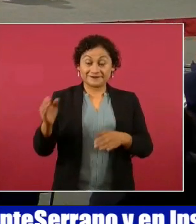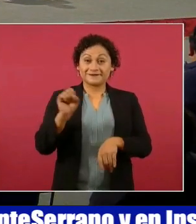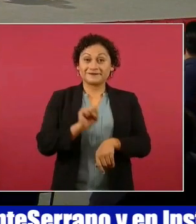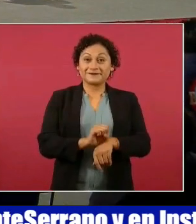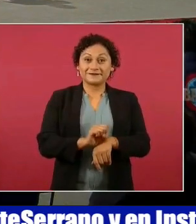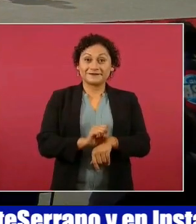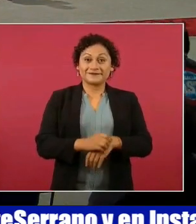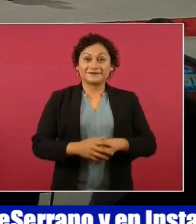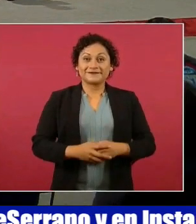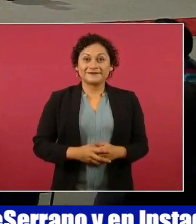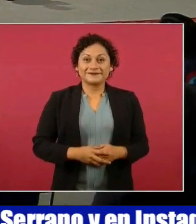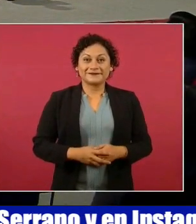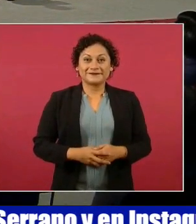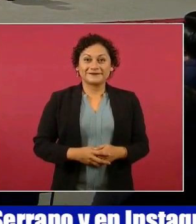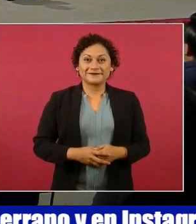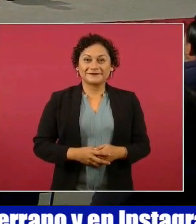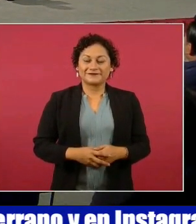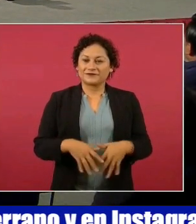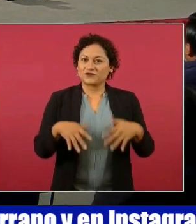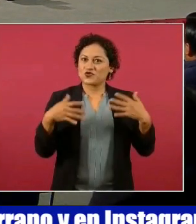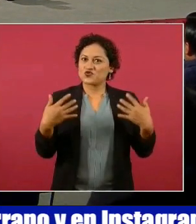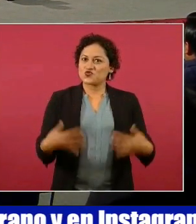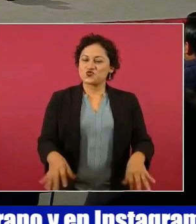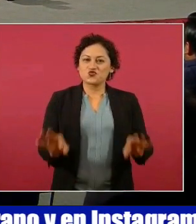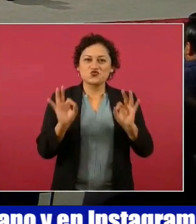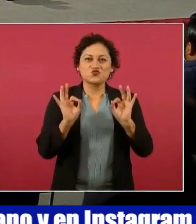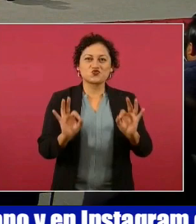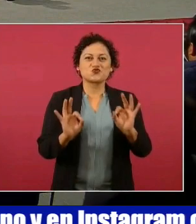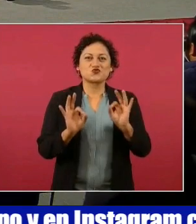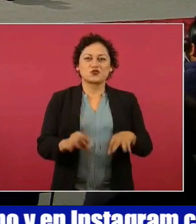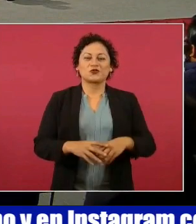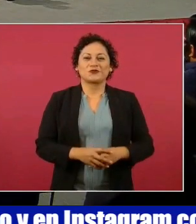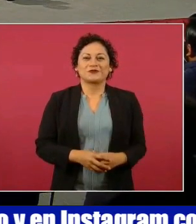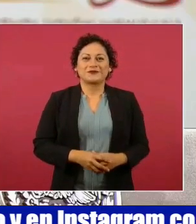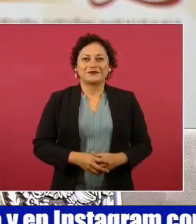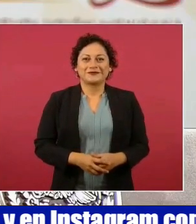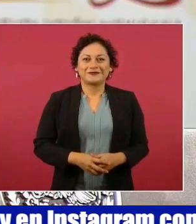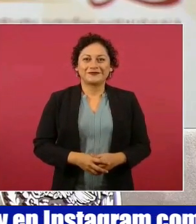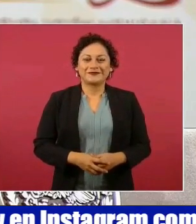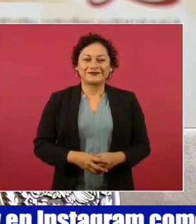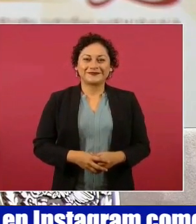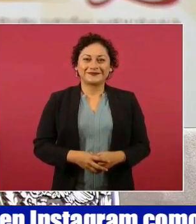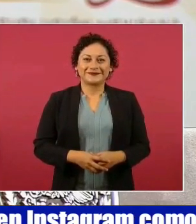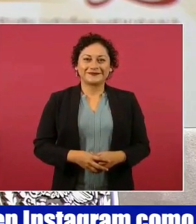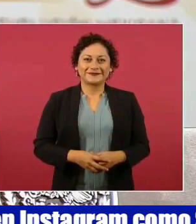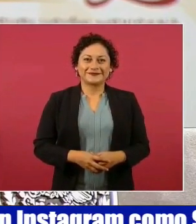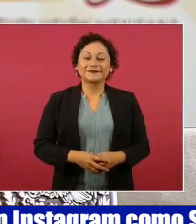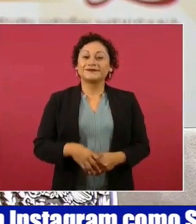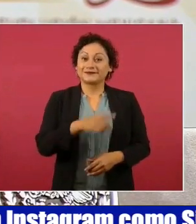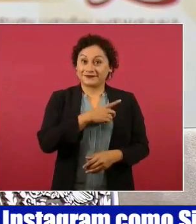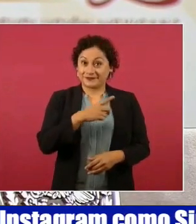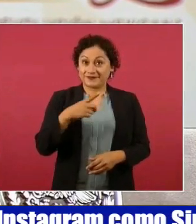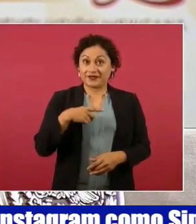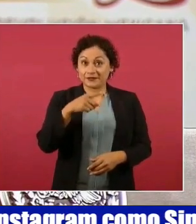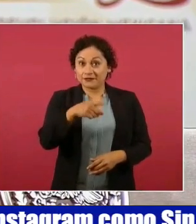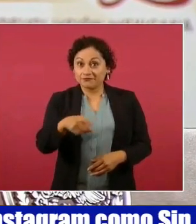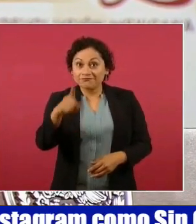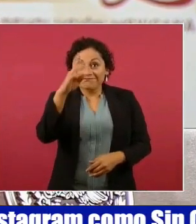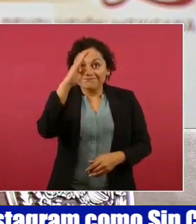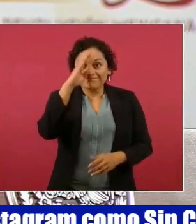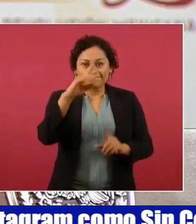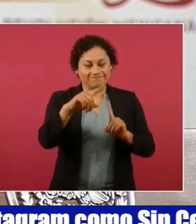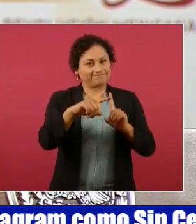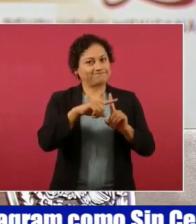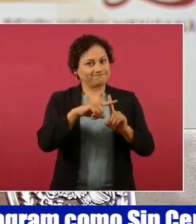dice que esto no afecta mucho al partido, porque Shaila le preguntaba si esto no iba a convertirse